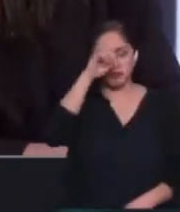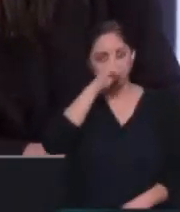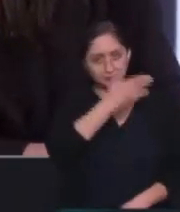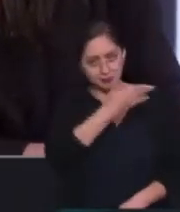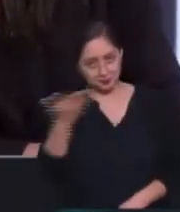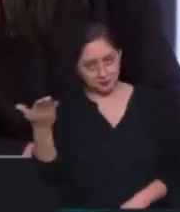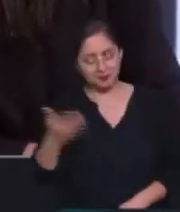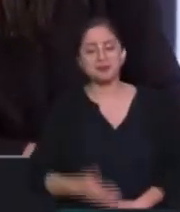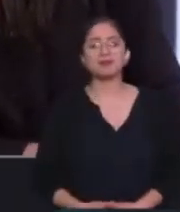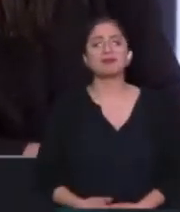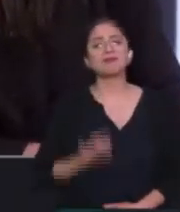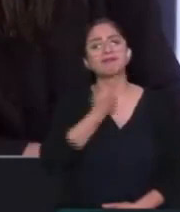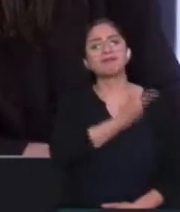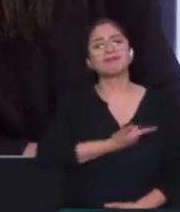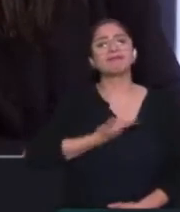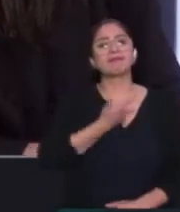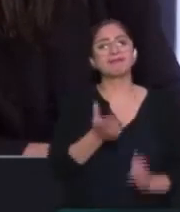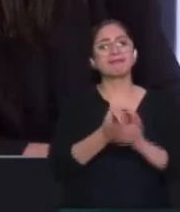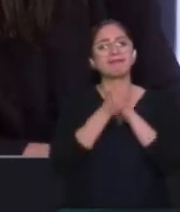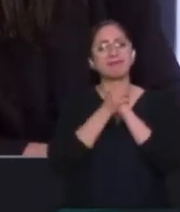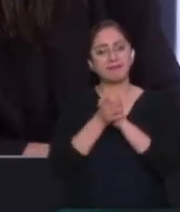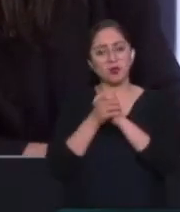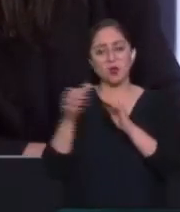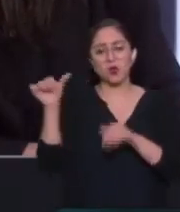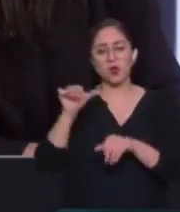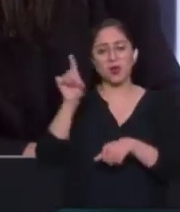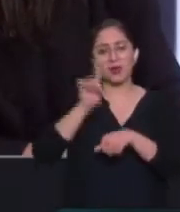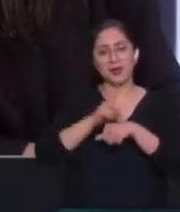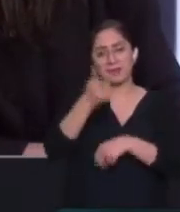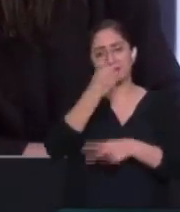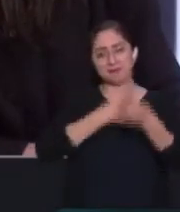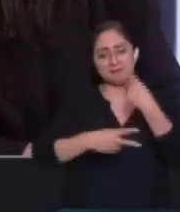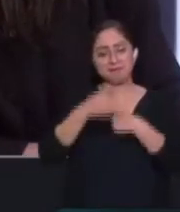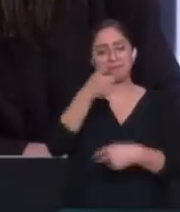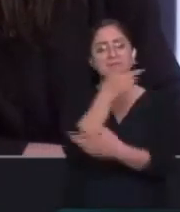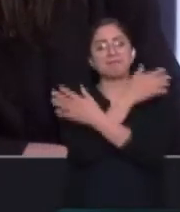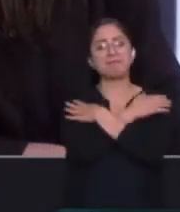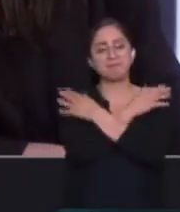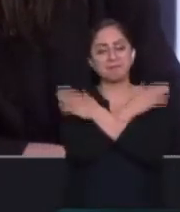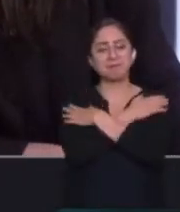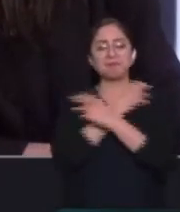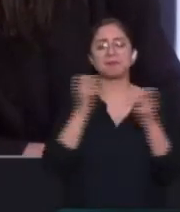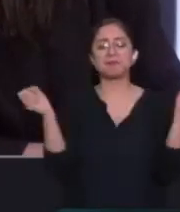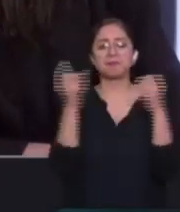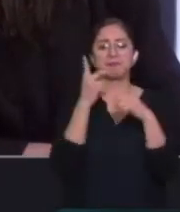gusto haberlo saludado, que nos haya acompañado, que nos haya informado. Le mandamos un abrazo y nos vemos muy pronto.